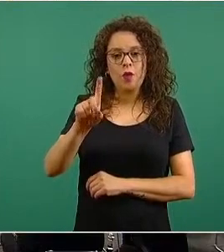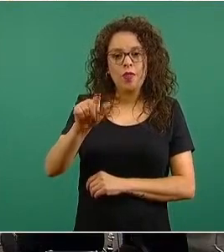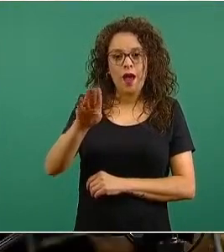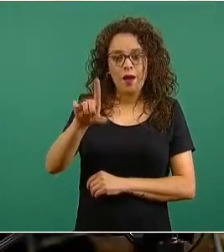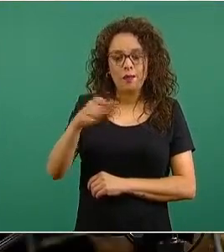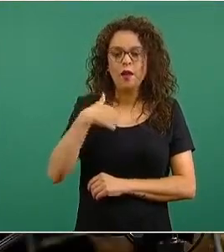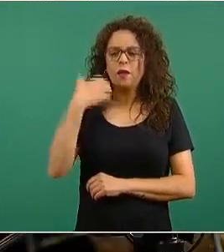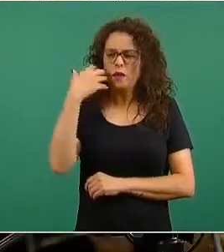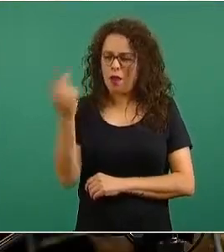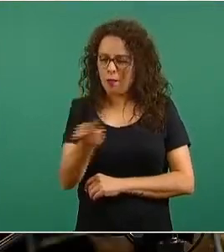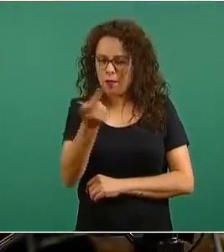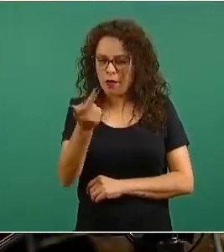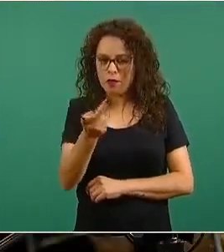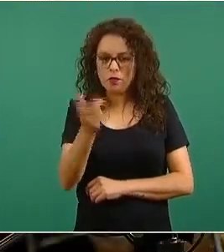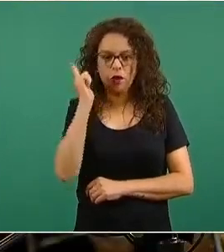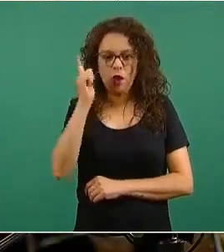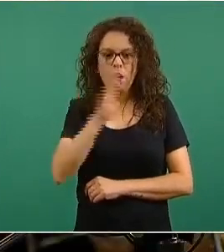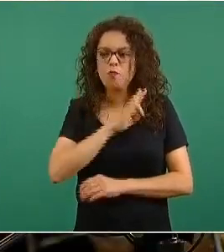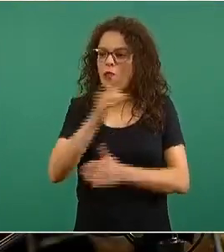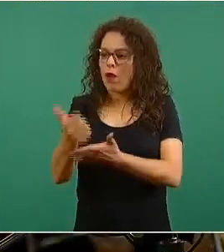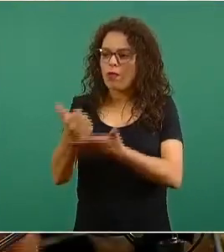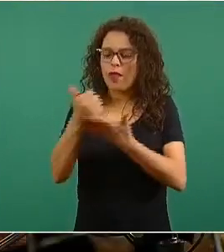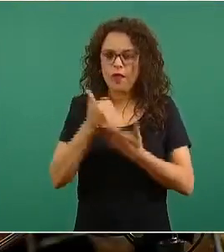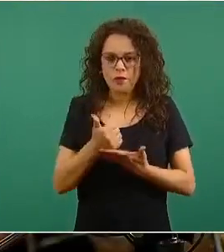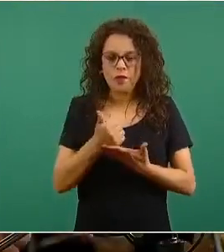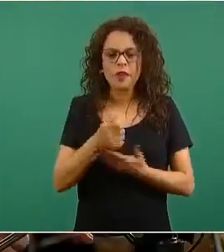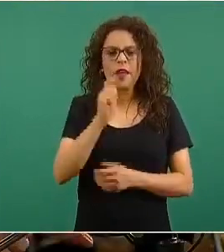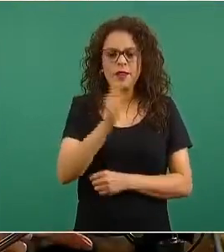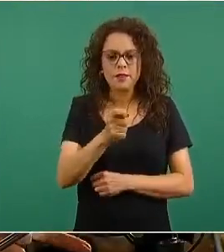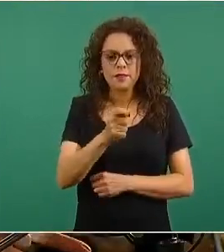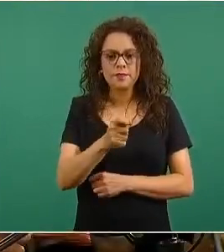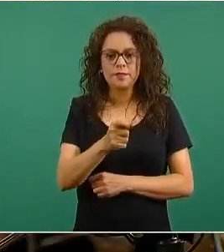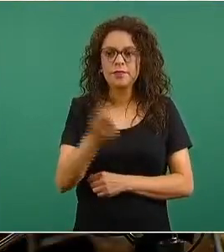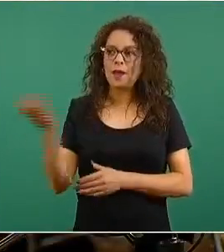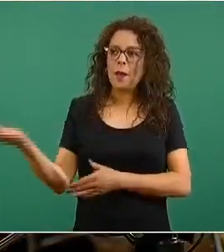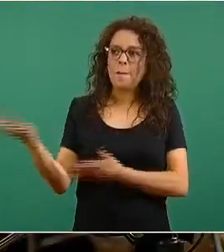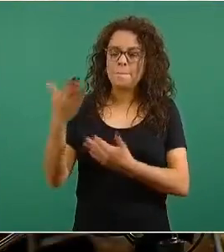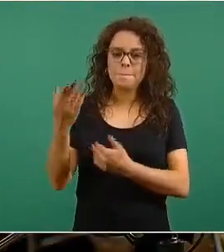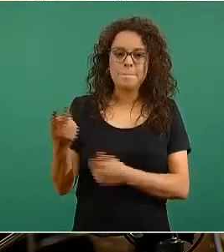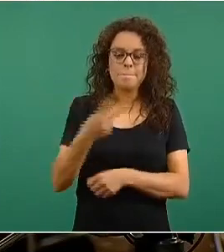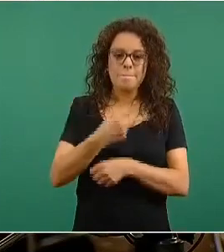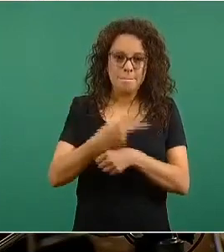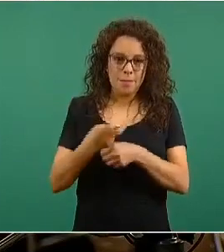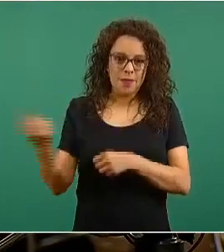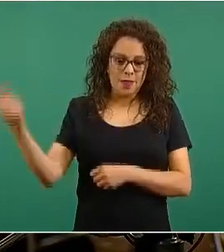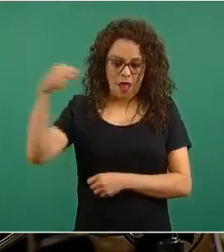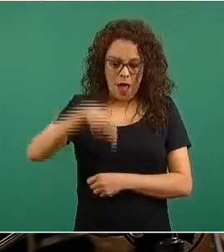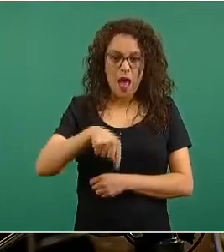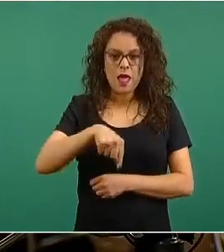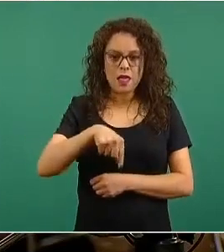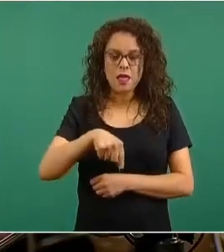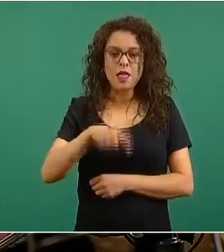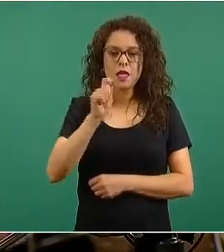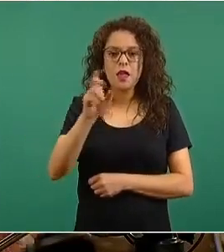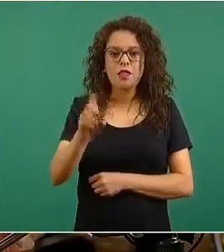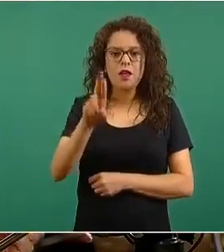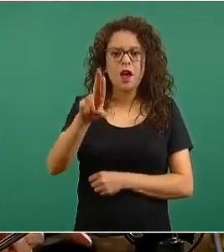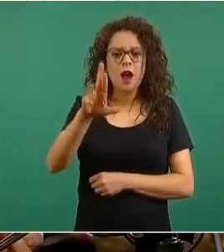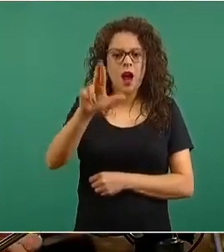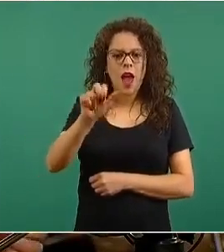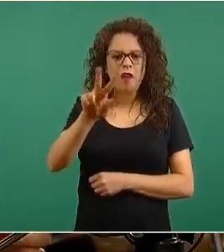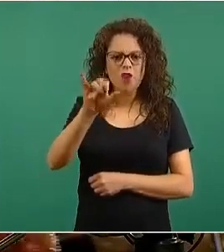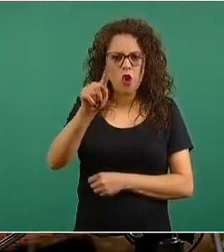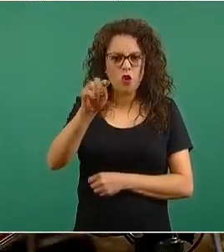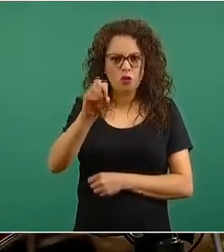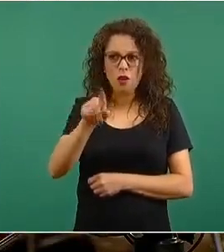nos pudiera ayudar invitando al doctor Cravioto. Sé que vive en Puerto Vallarta,